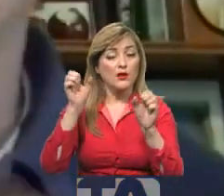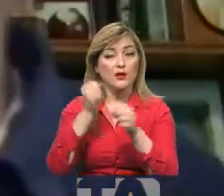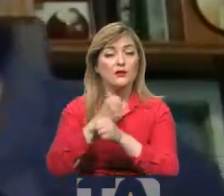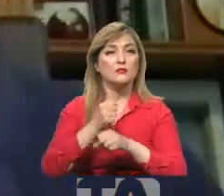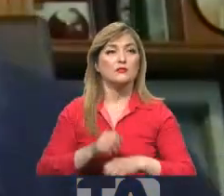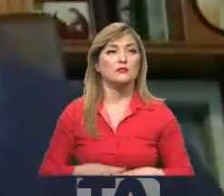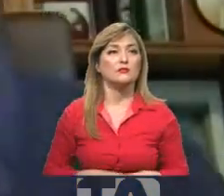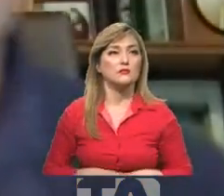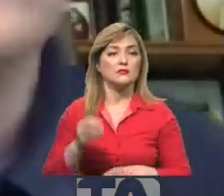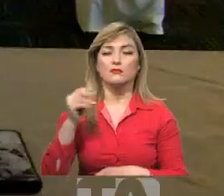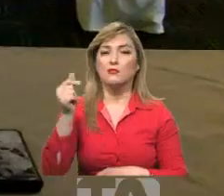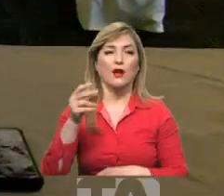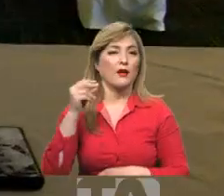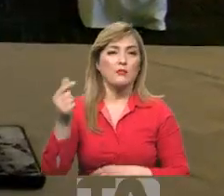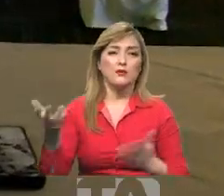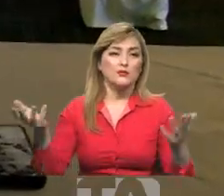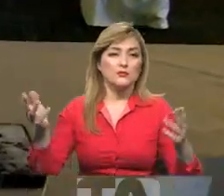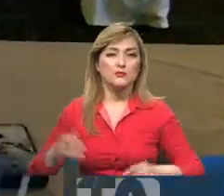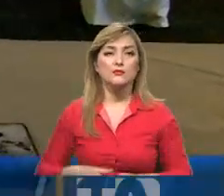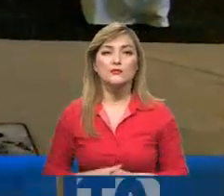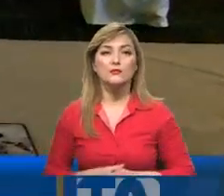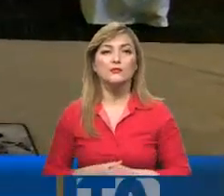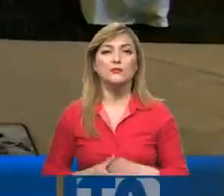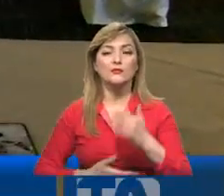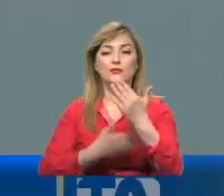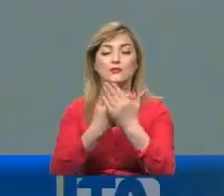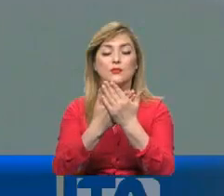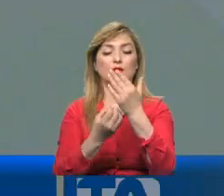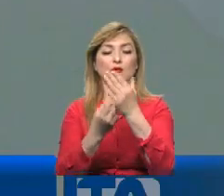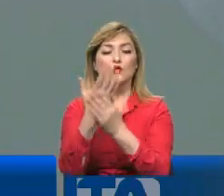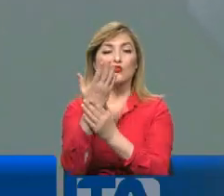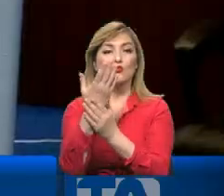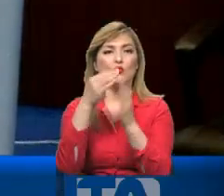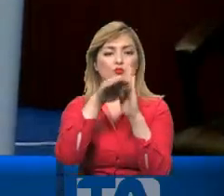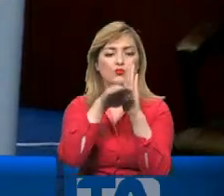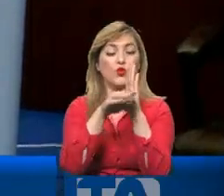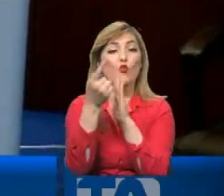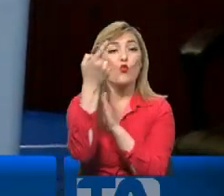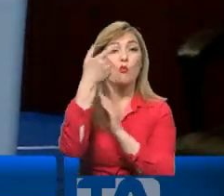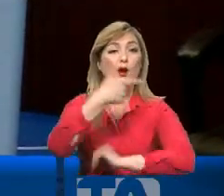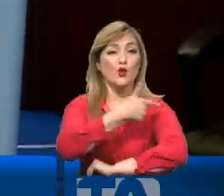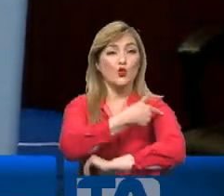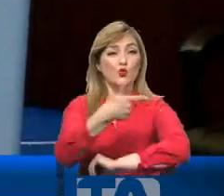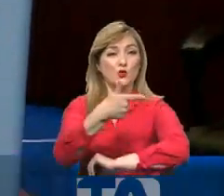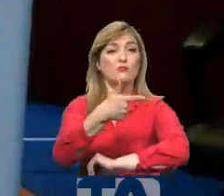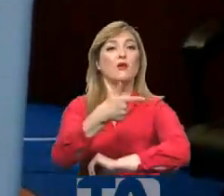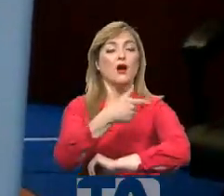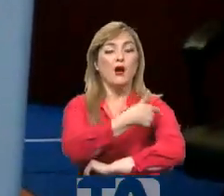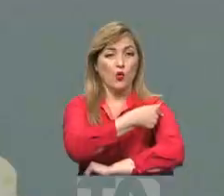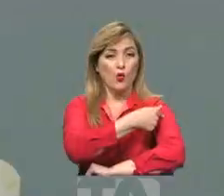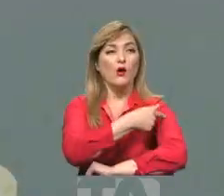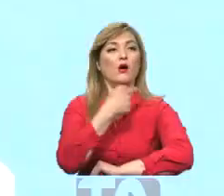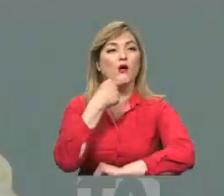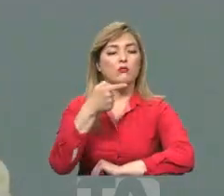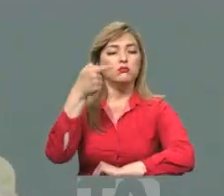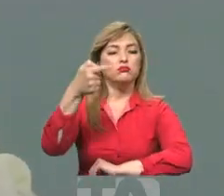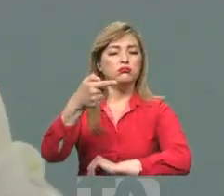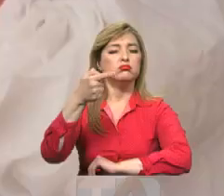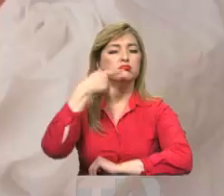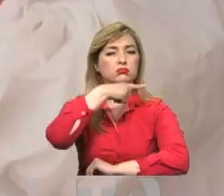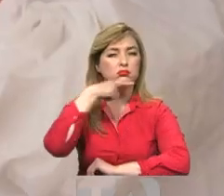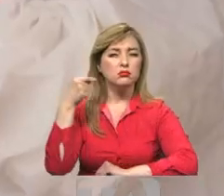esto, más rápido lo vamos a hacer. Además, proponen la creación de un registro único de vacunas y que se actúe de forma adecuada durante los